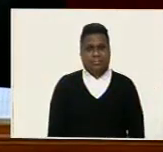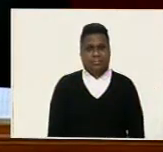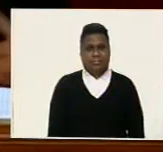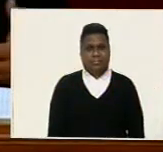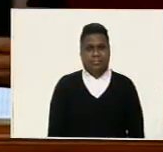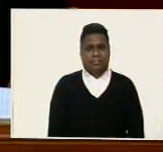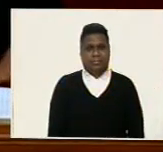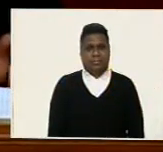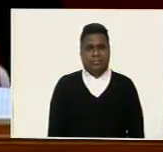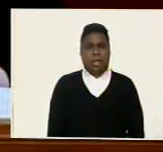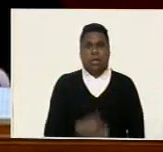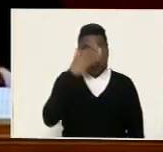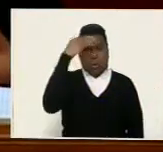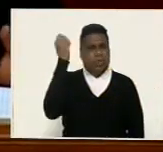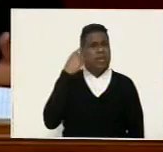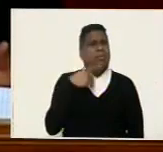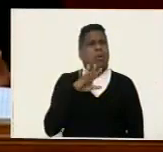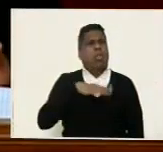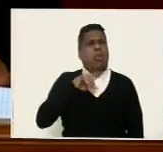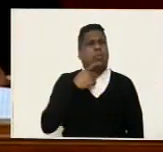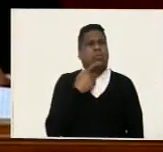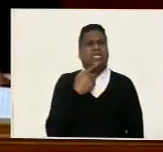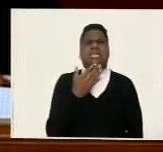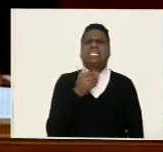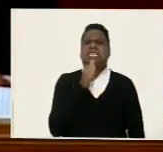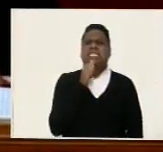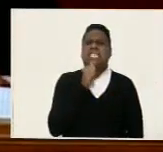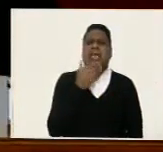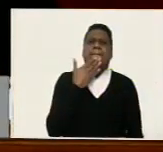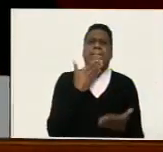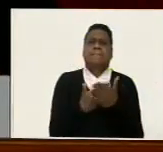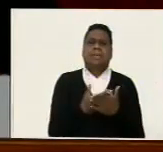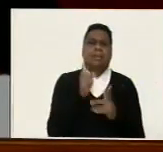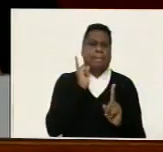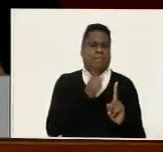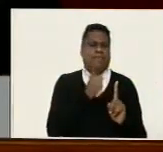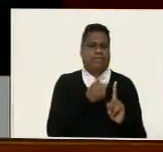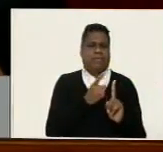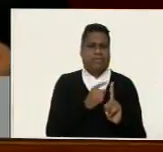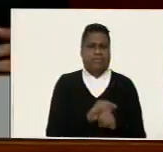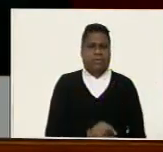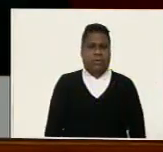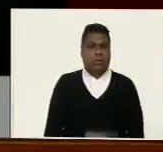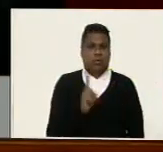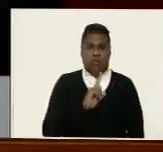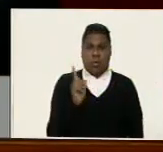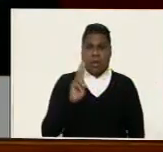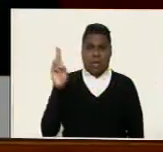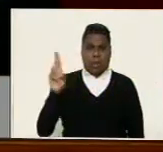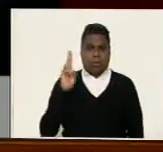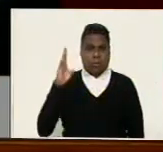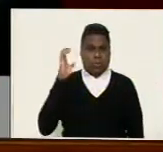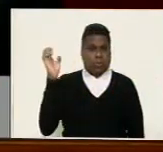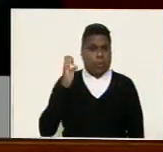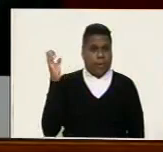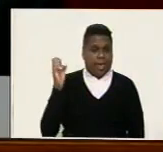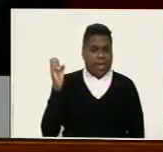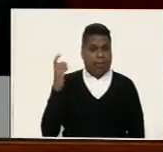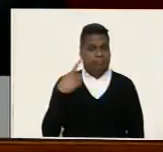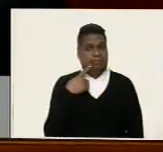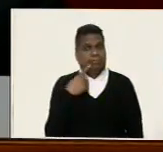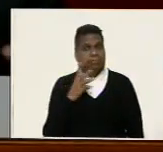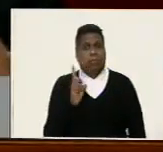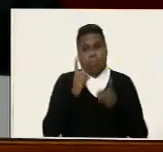no olvidemos de dónde viene esto. ¿Quién solicita las sanciones? No es que la Unión Europea ya,